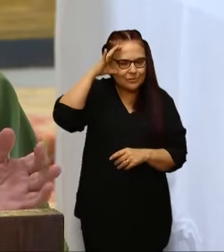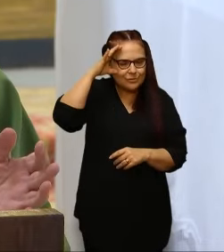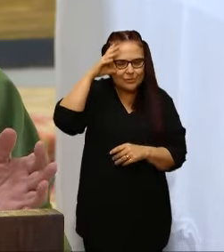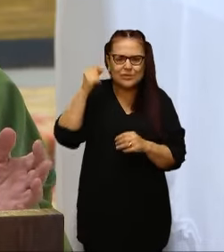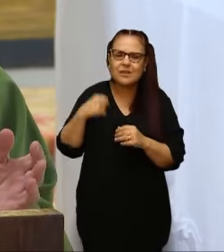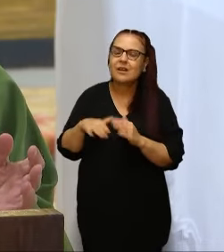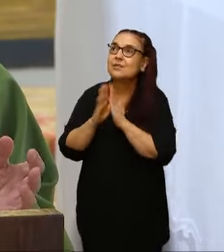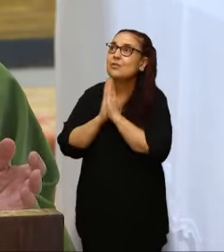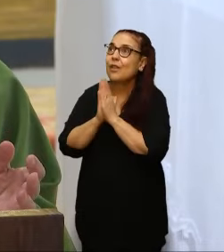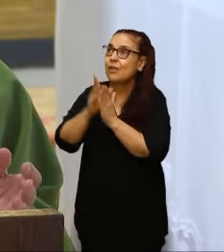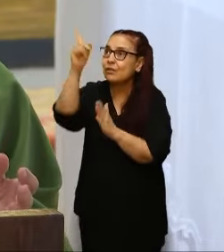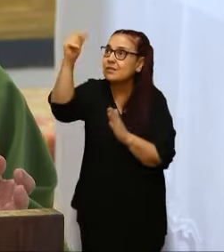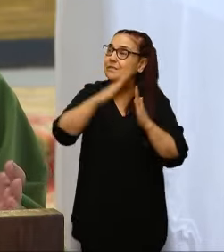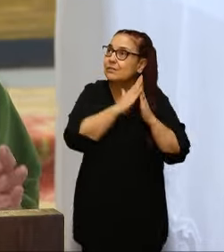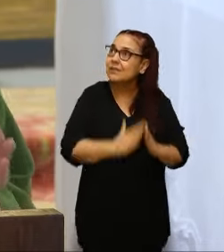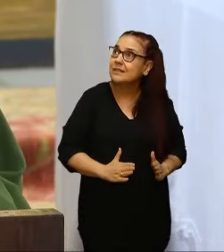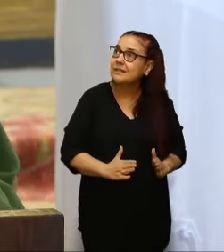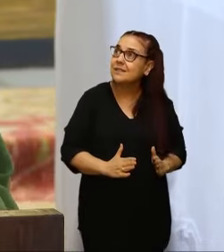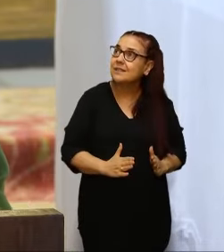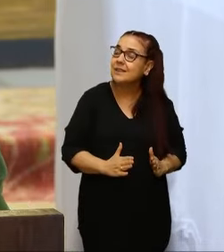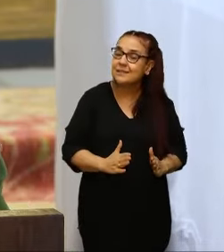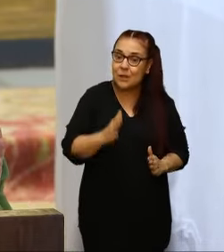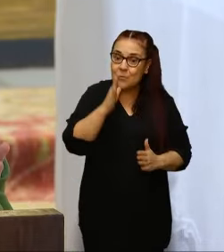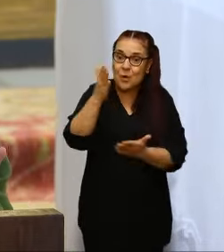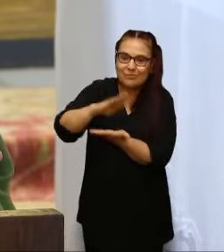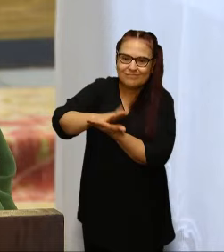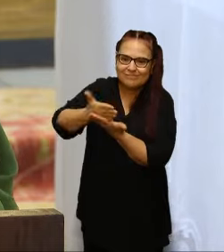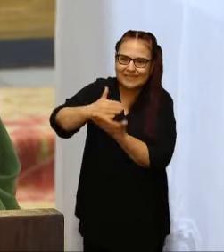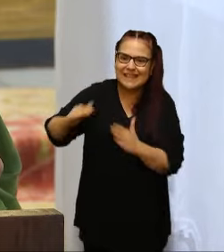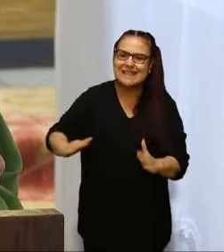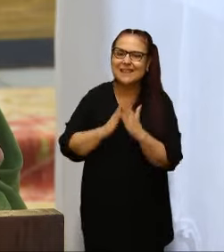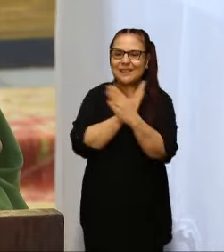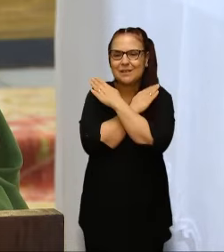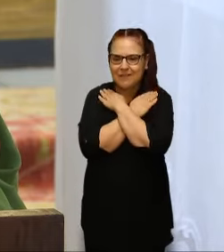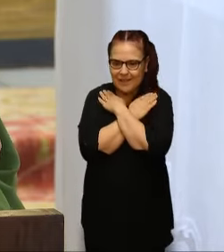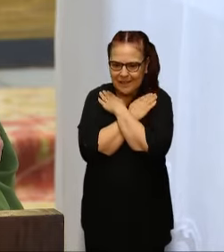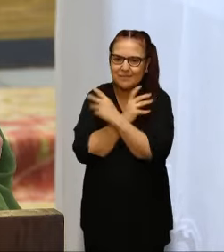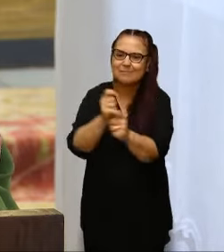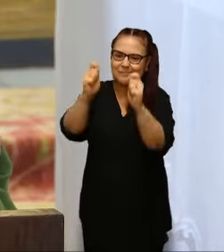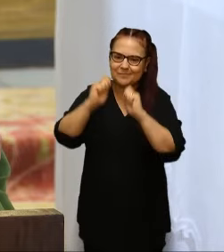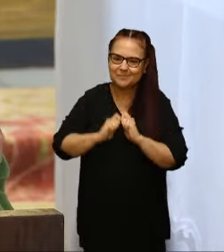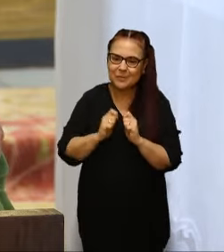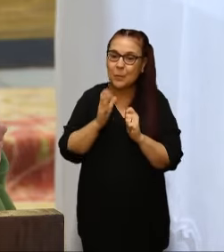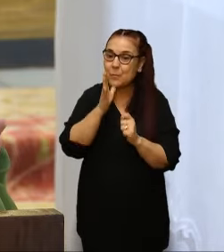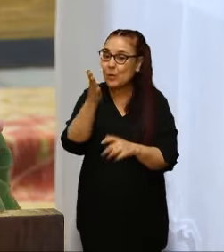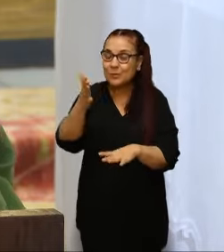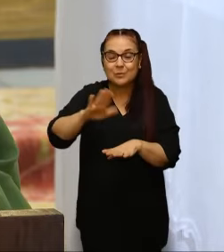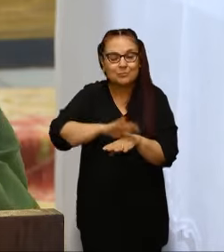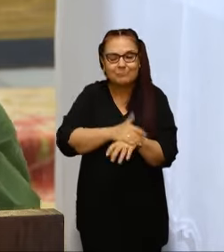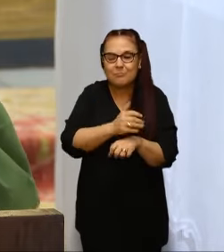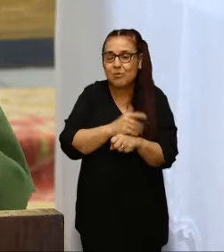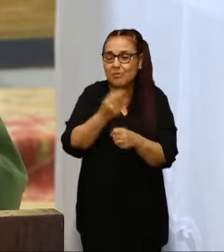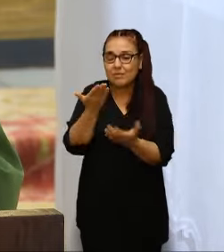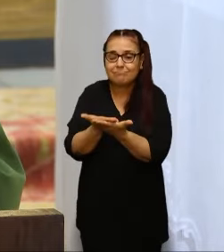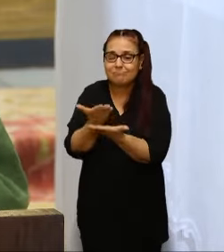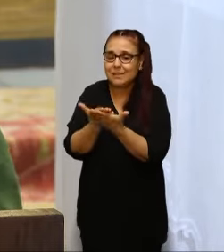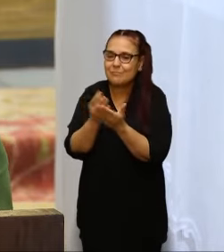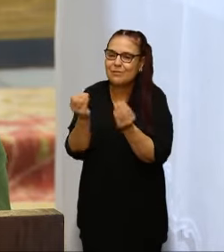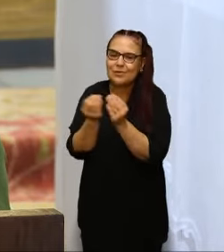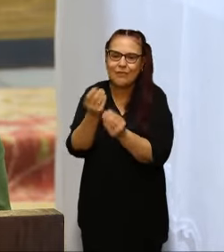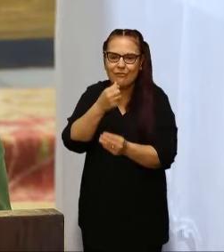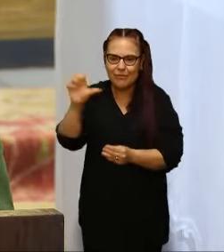de tu Iglesia. Y por intercesión de Santa María, concédenos por tu bondad lo que te pedimos con